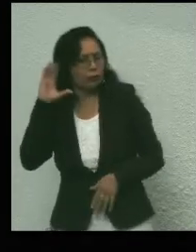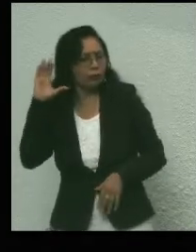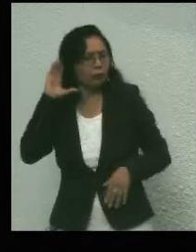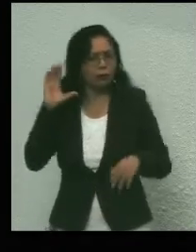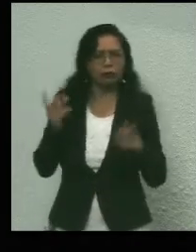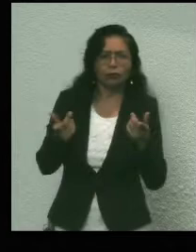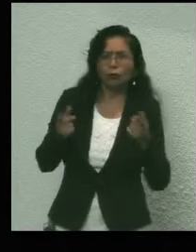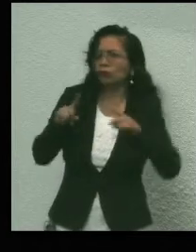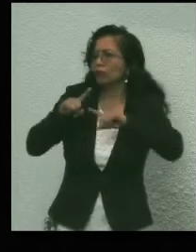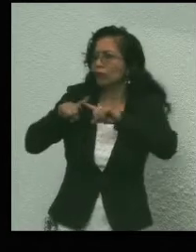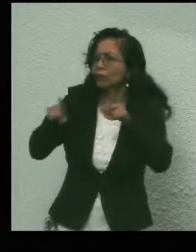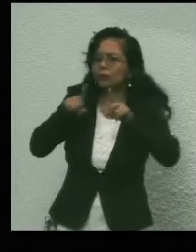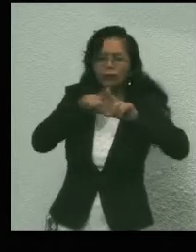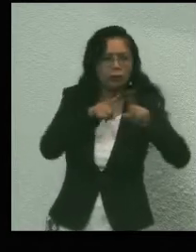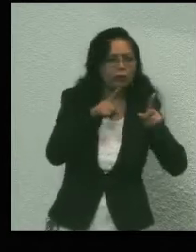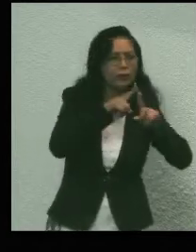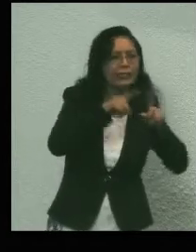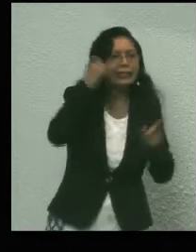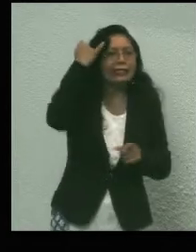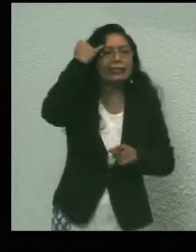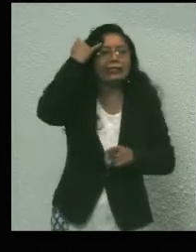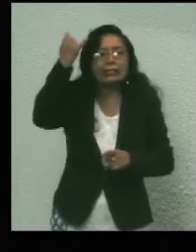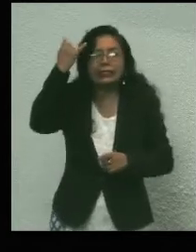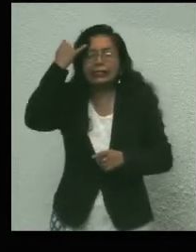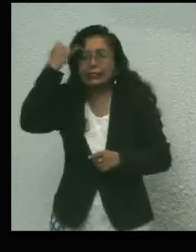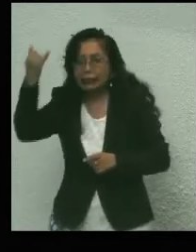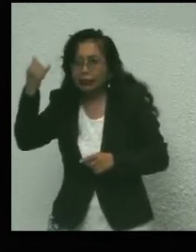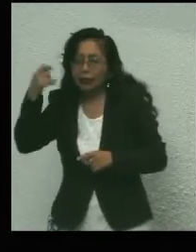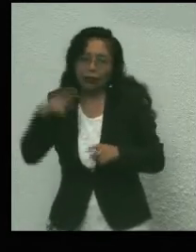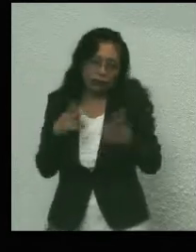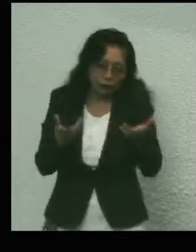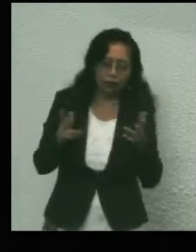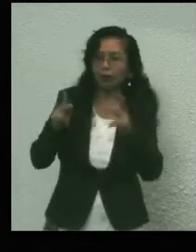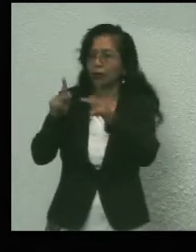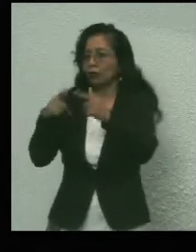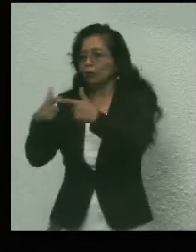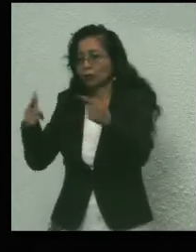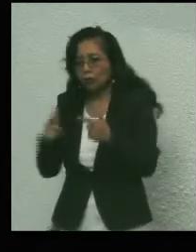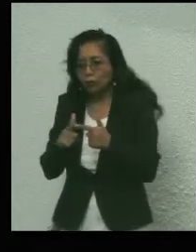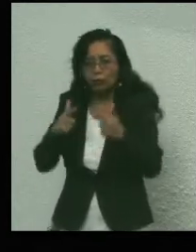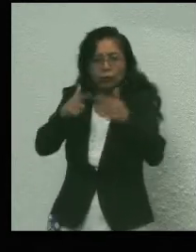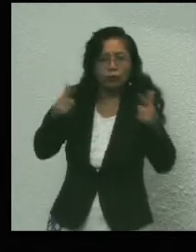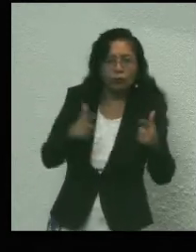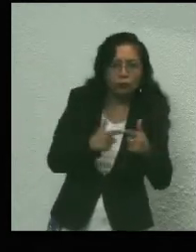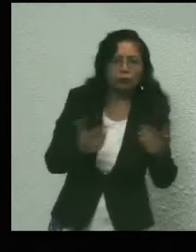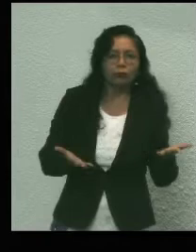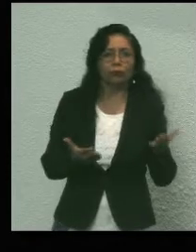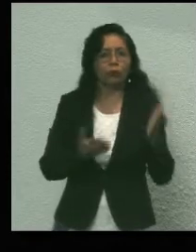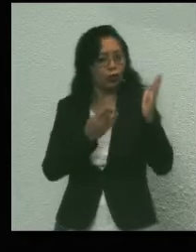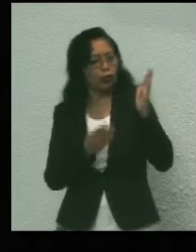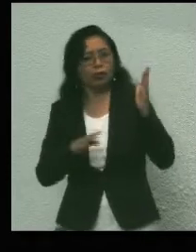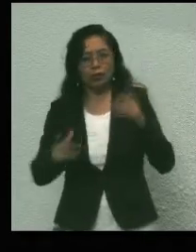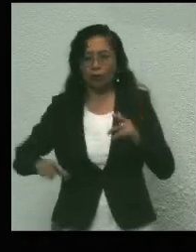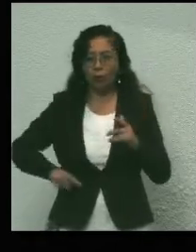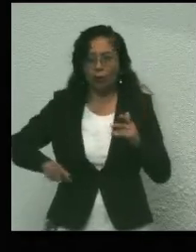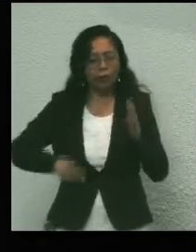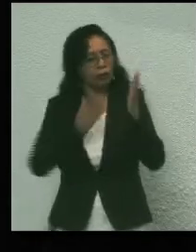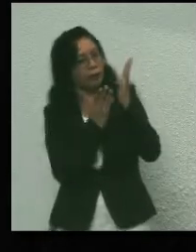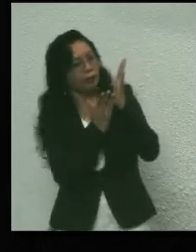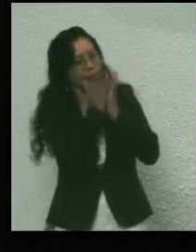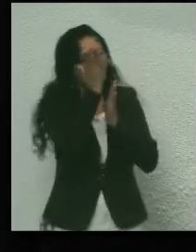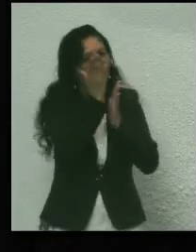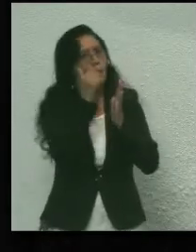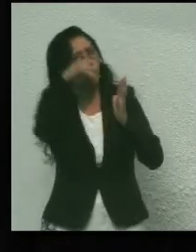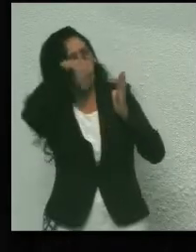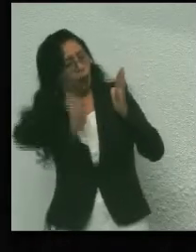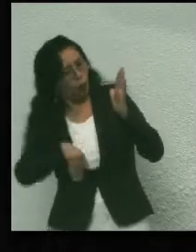diferentes posicionamientos de los partidos políticos aquí representados sobre los avances o las debilidades del gobierno. En el